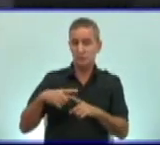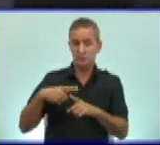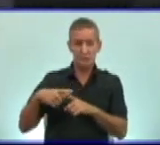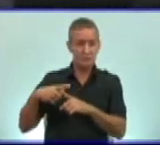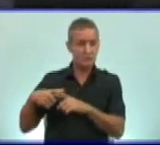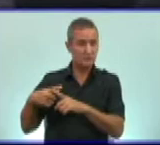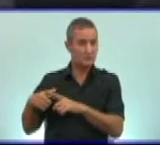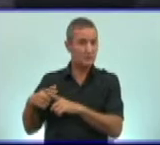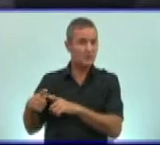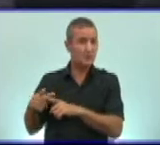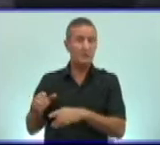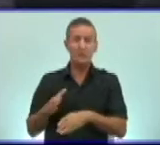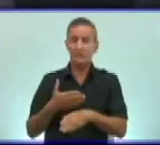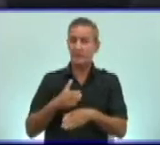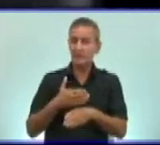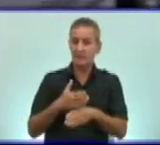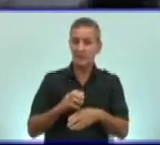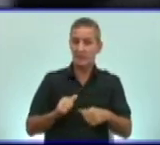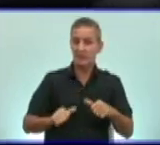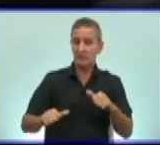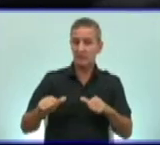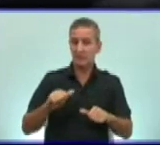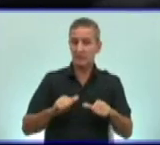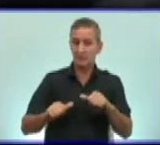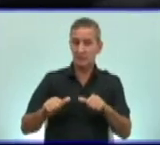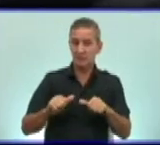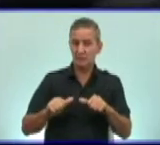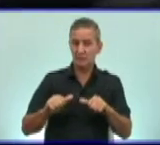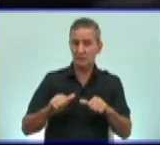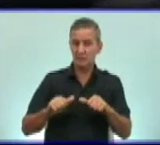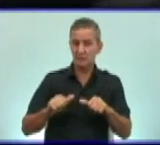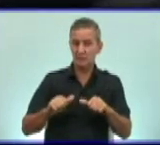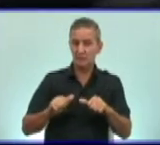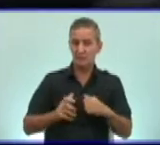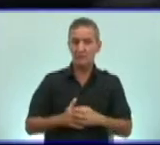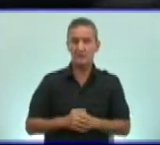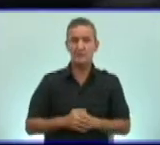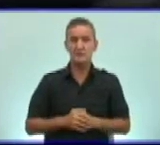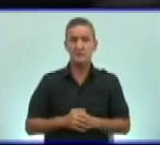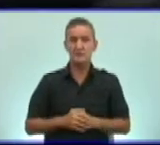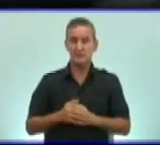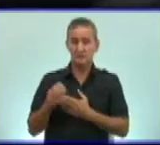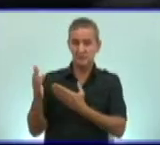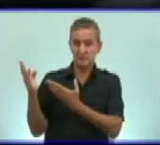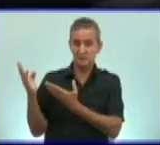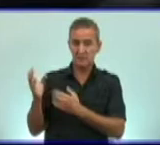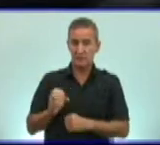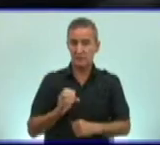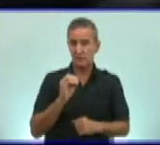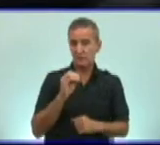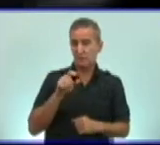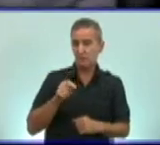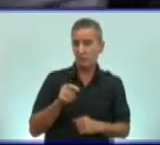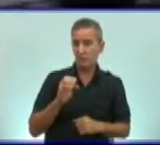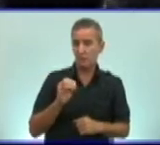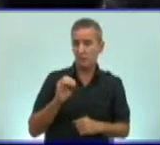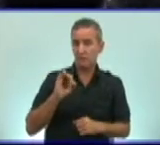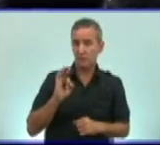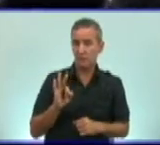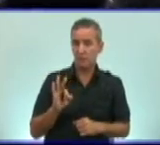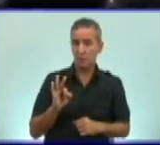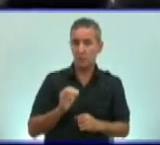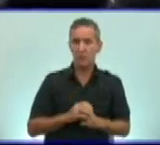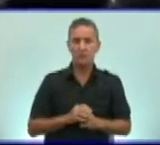de sacarosa al 2%. Una disolución de ácido sulfúrico, 0,08 mol por litro.